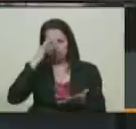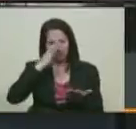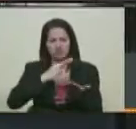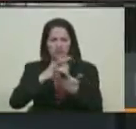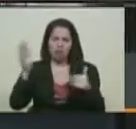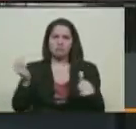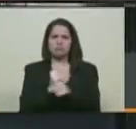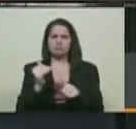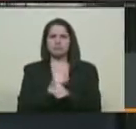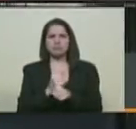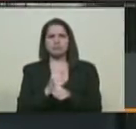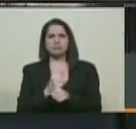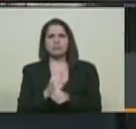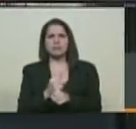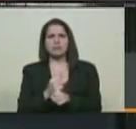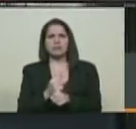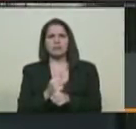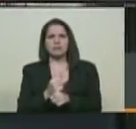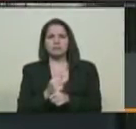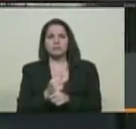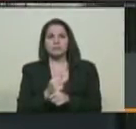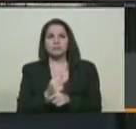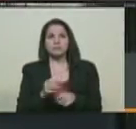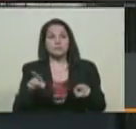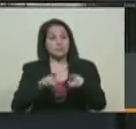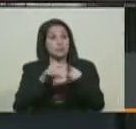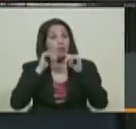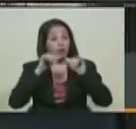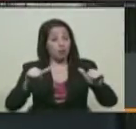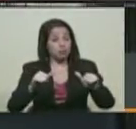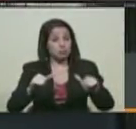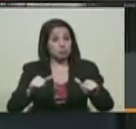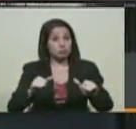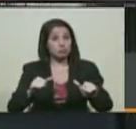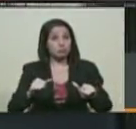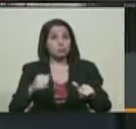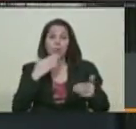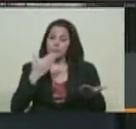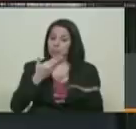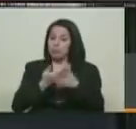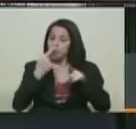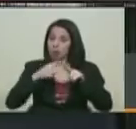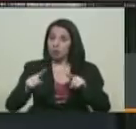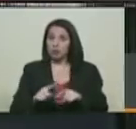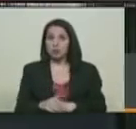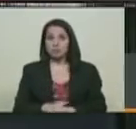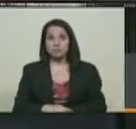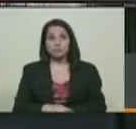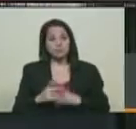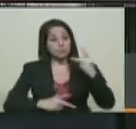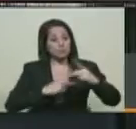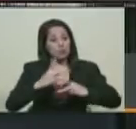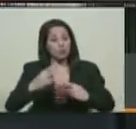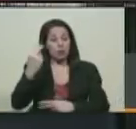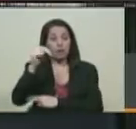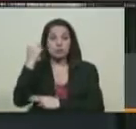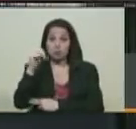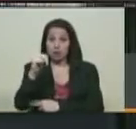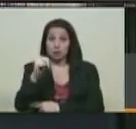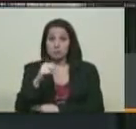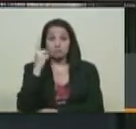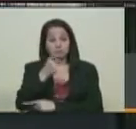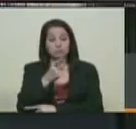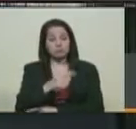lograr. Así como denuncio una cosa, exijo la otra. Producción nacional, producción